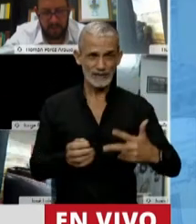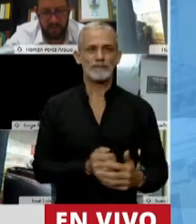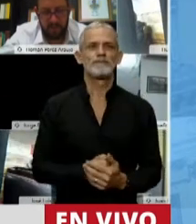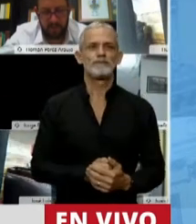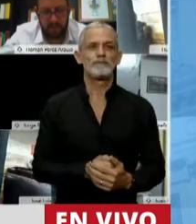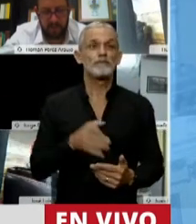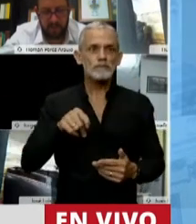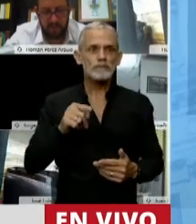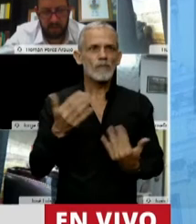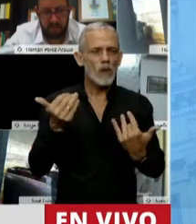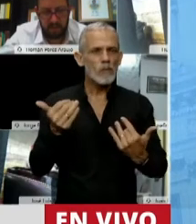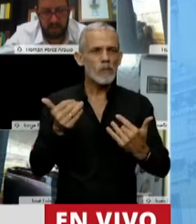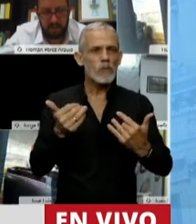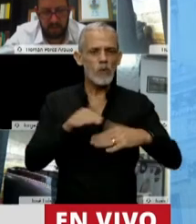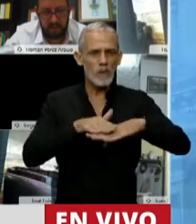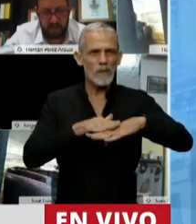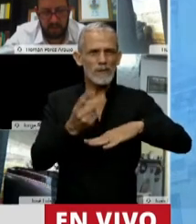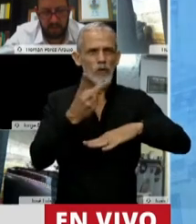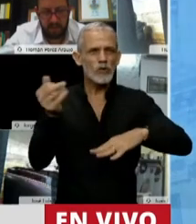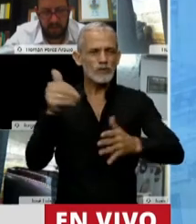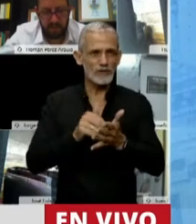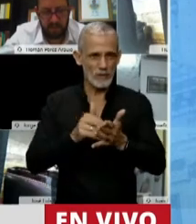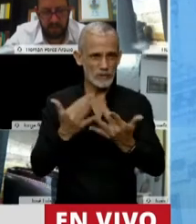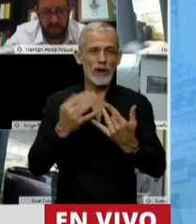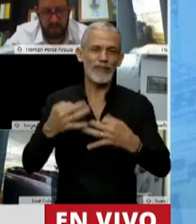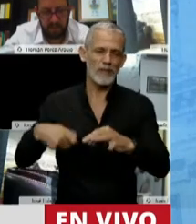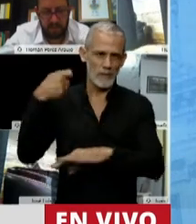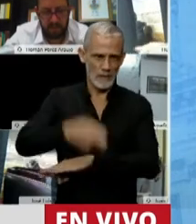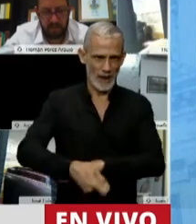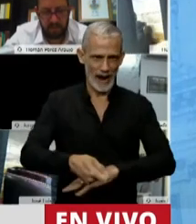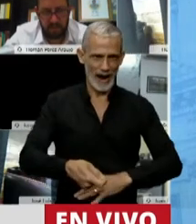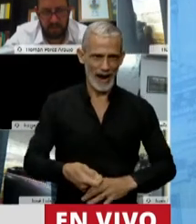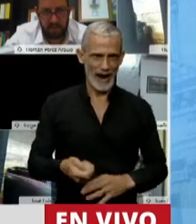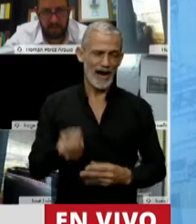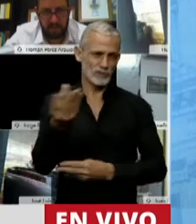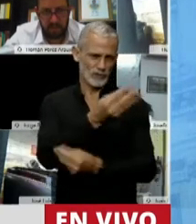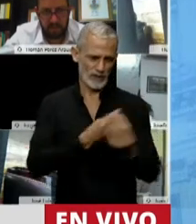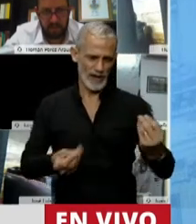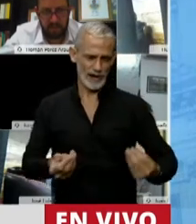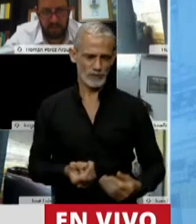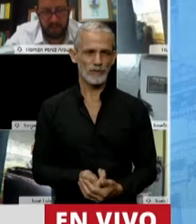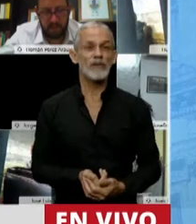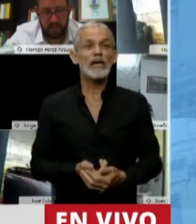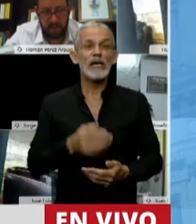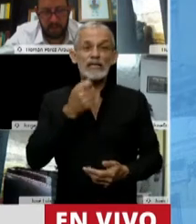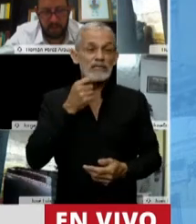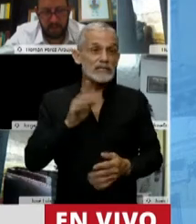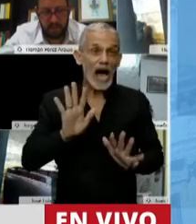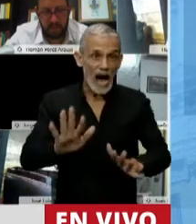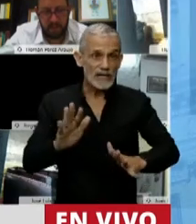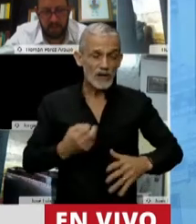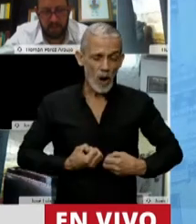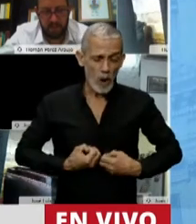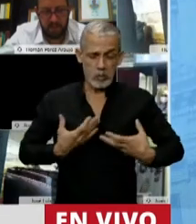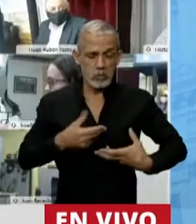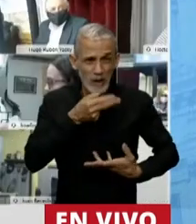encuadran en el rubro que les va a tocar hacer ese aporte extraordinario y solidario si no lo hacía de ello